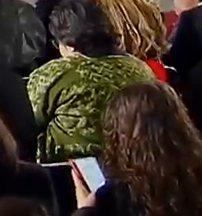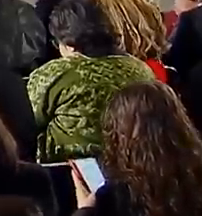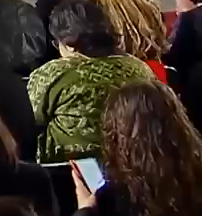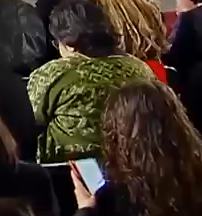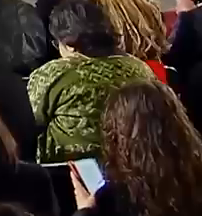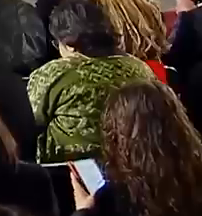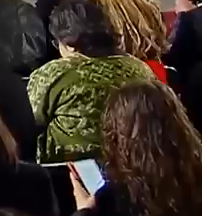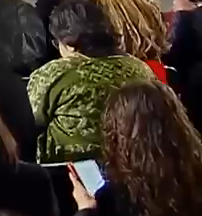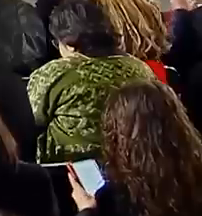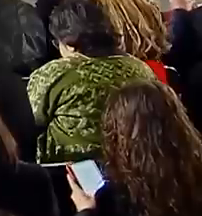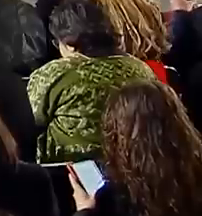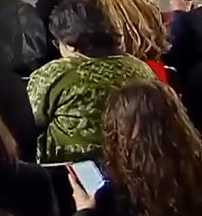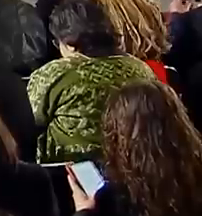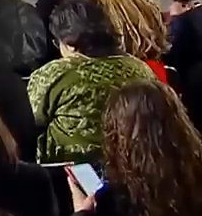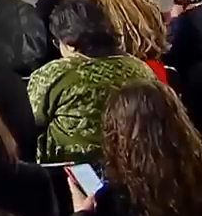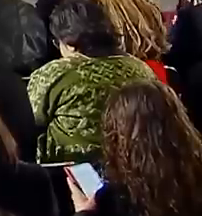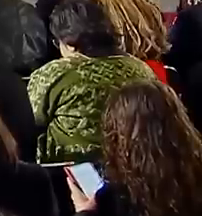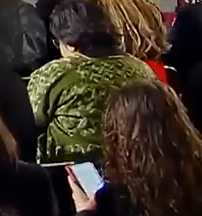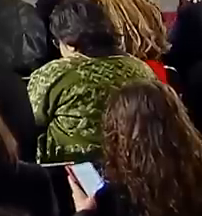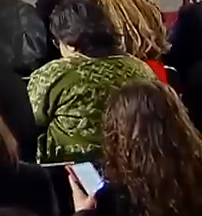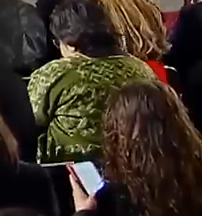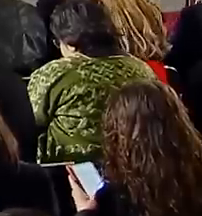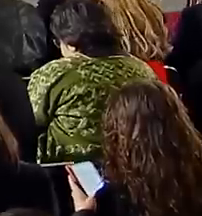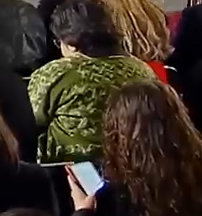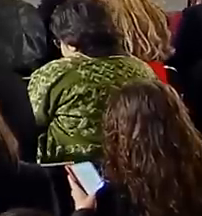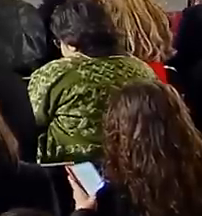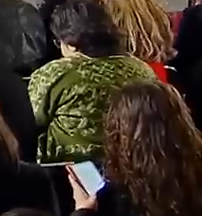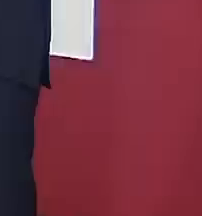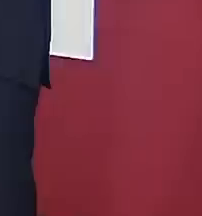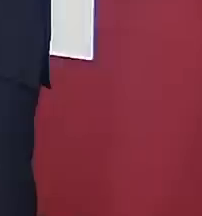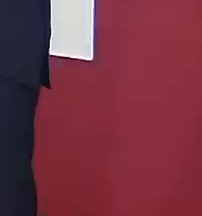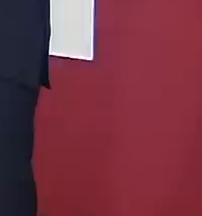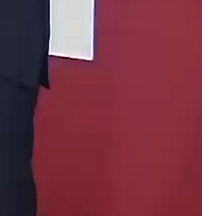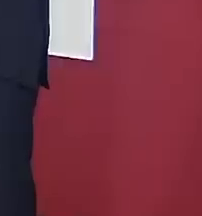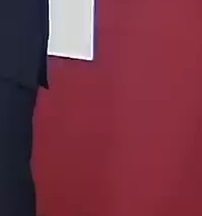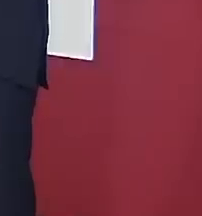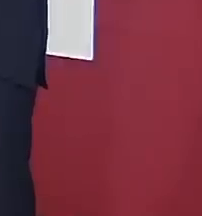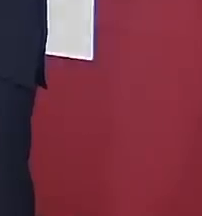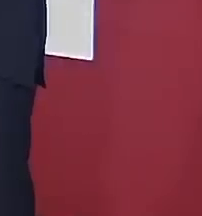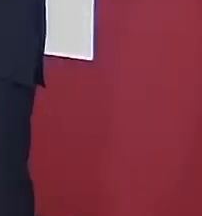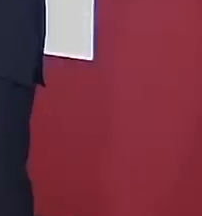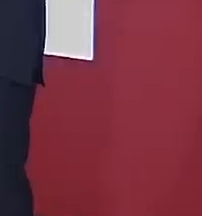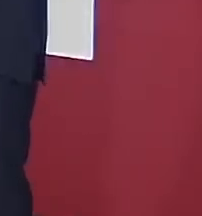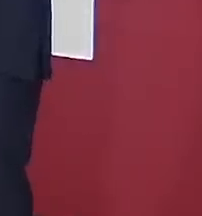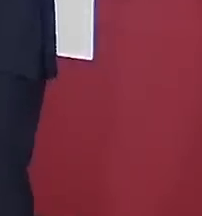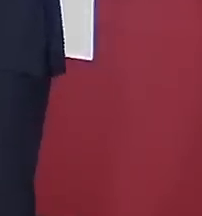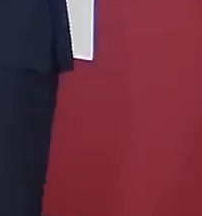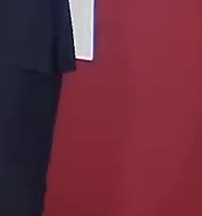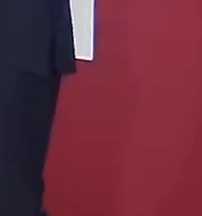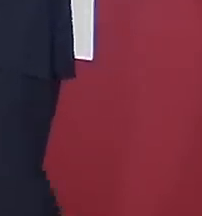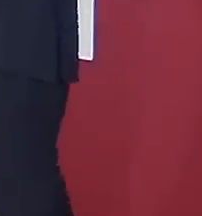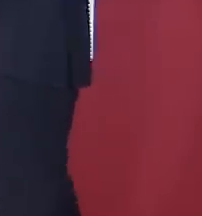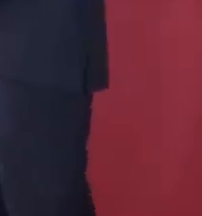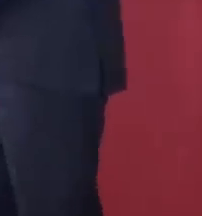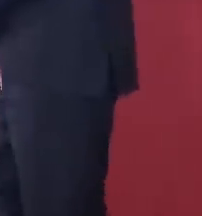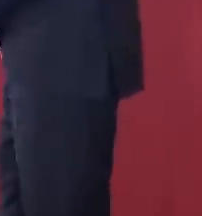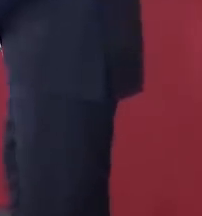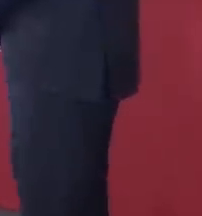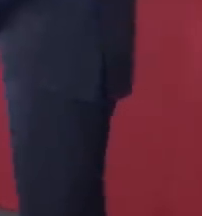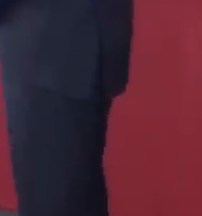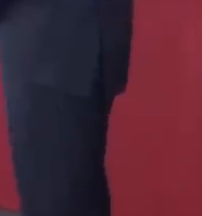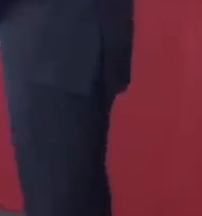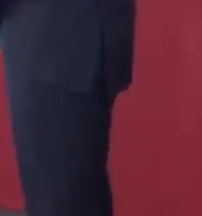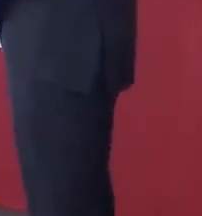quisiera recordar que el presidente nos instruyó identificar todas aquellas aeronaves que no tuvieran vocación clara en beneficio de la